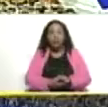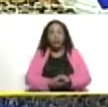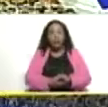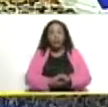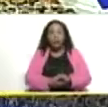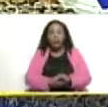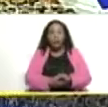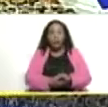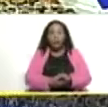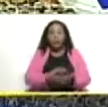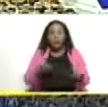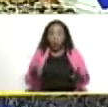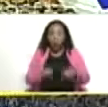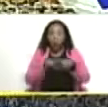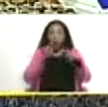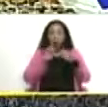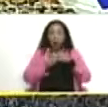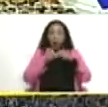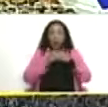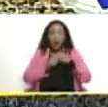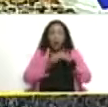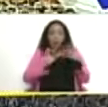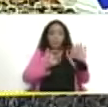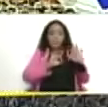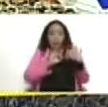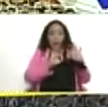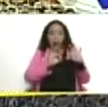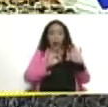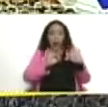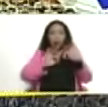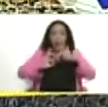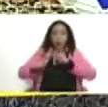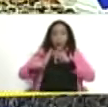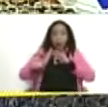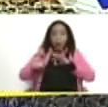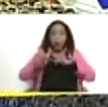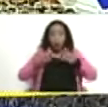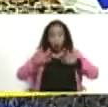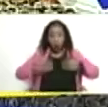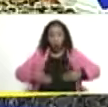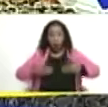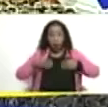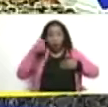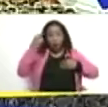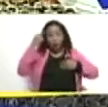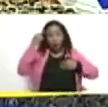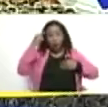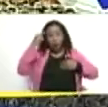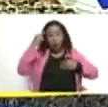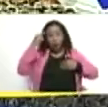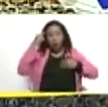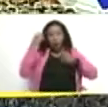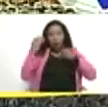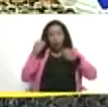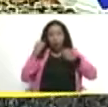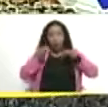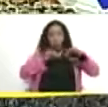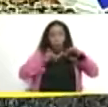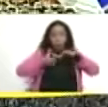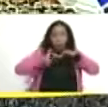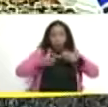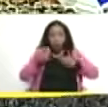Como los atletas, va preparando el músculo, la mente, la psicología, la capacidad de acción, la reacción.